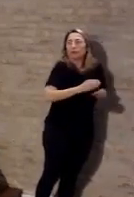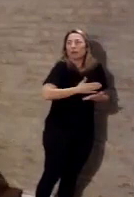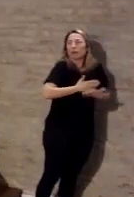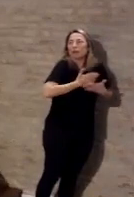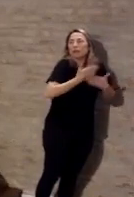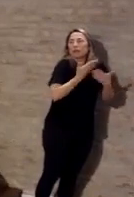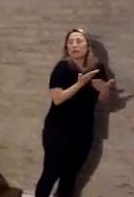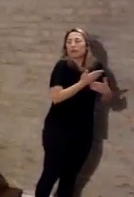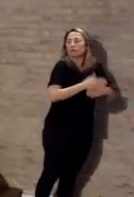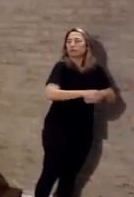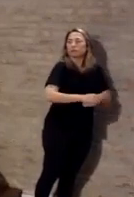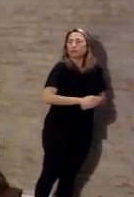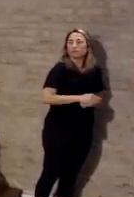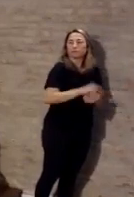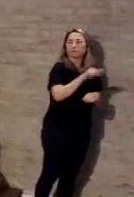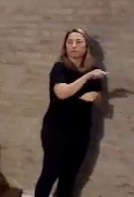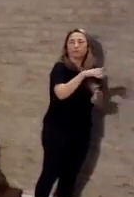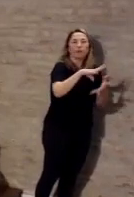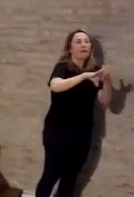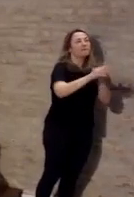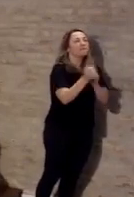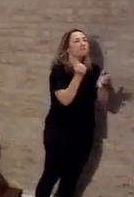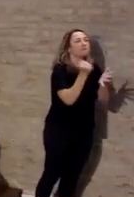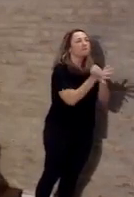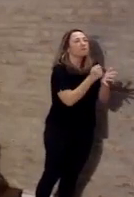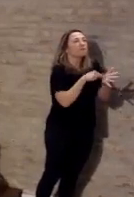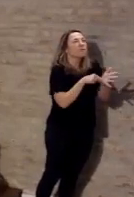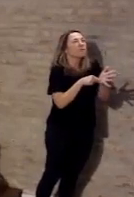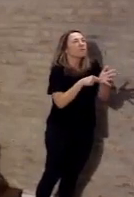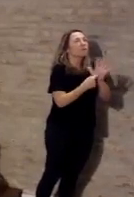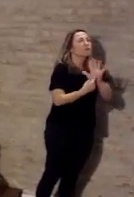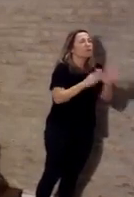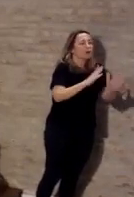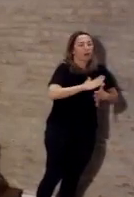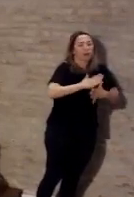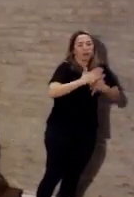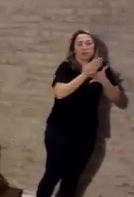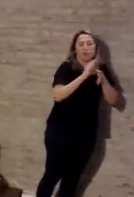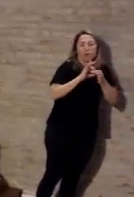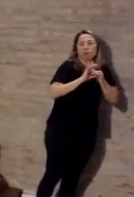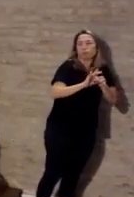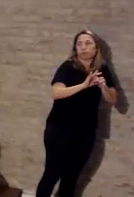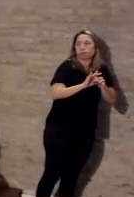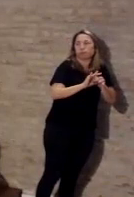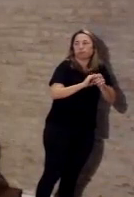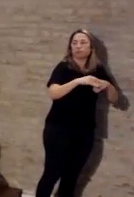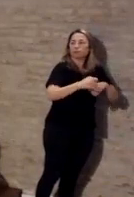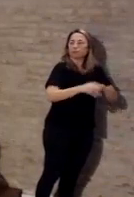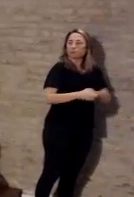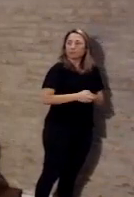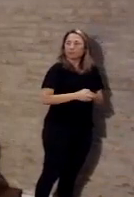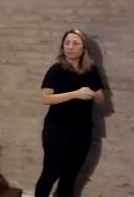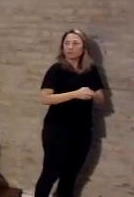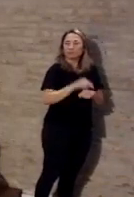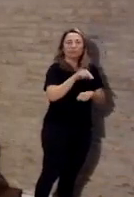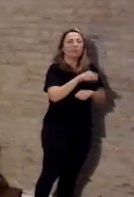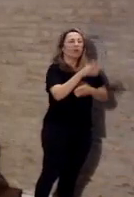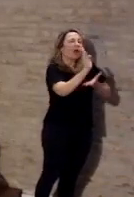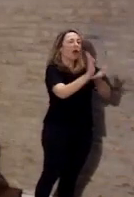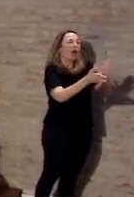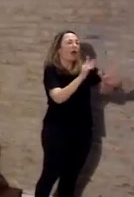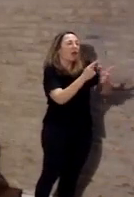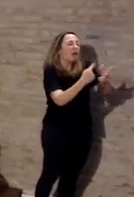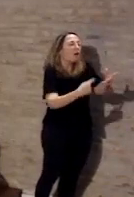amor claro dijimos Bueno un símbolo es un corazón y el amor pero la